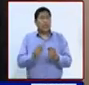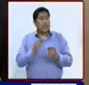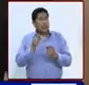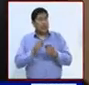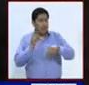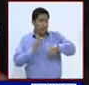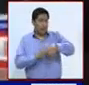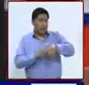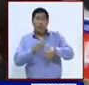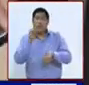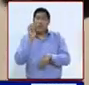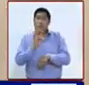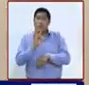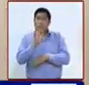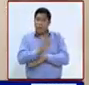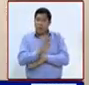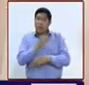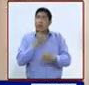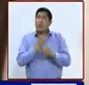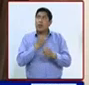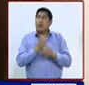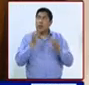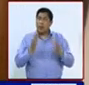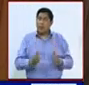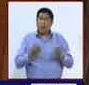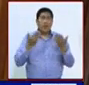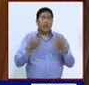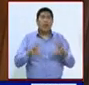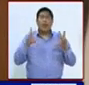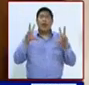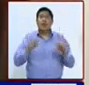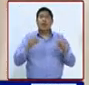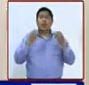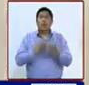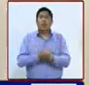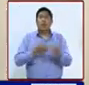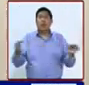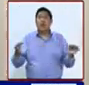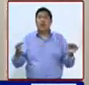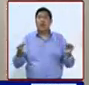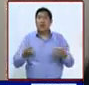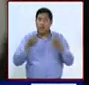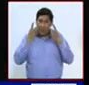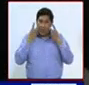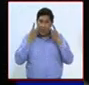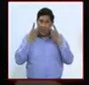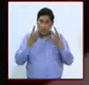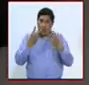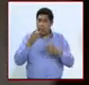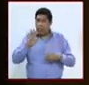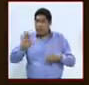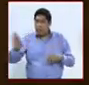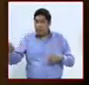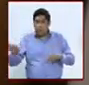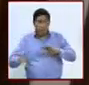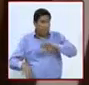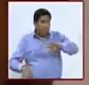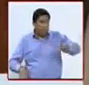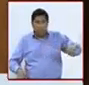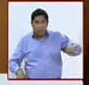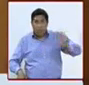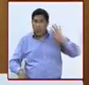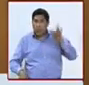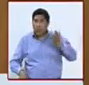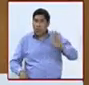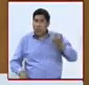Exactamente son las 4 de la tarde y trabajadores ya no se encuentran en sus oficinas. Usted vea por acá que estas ya están